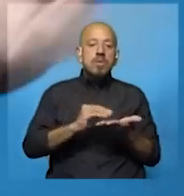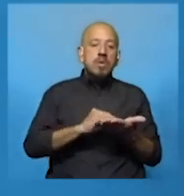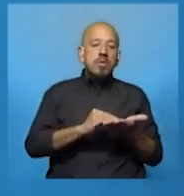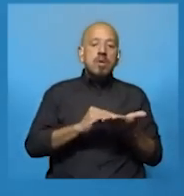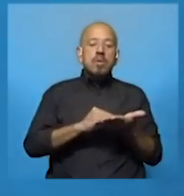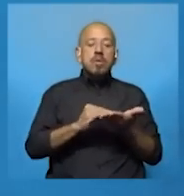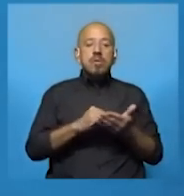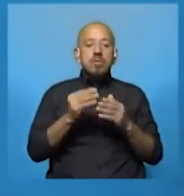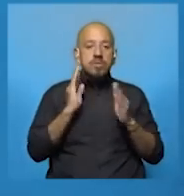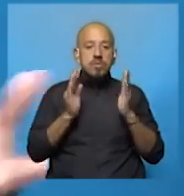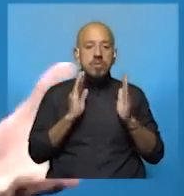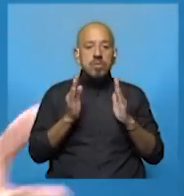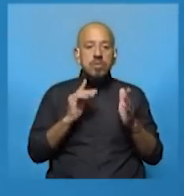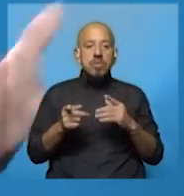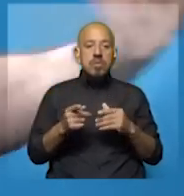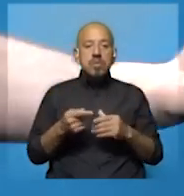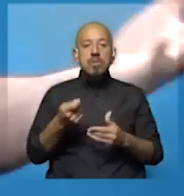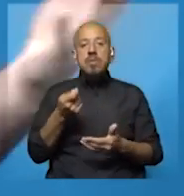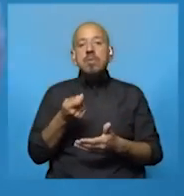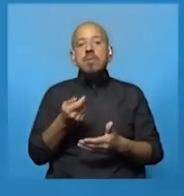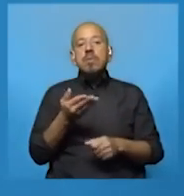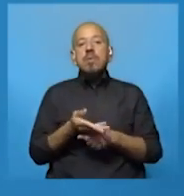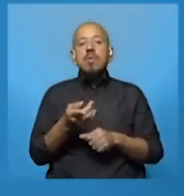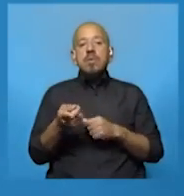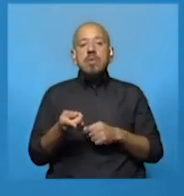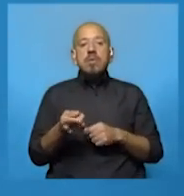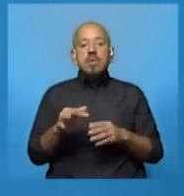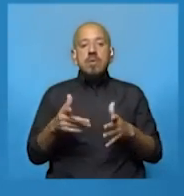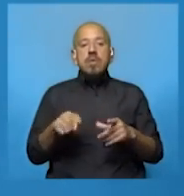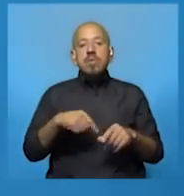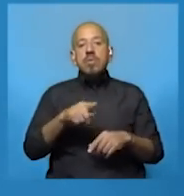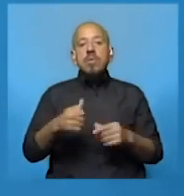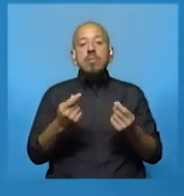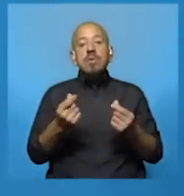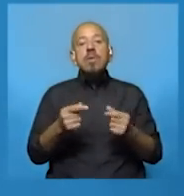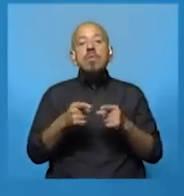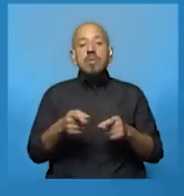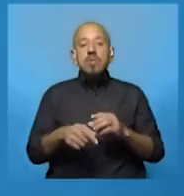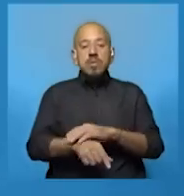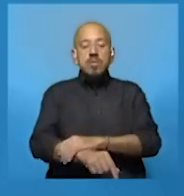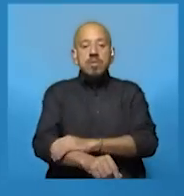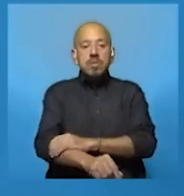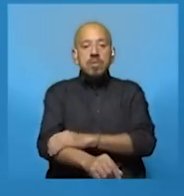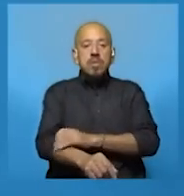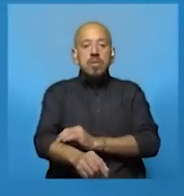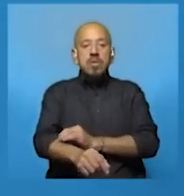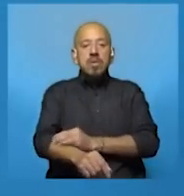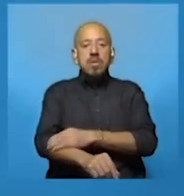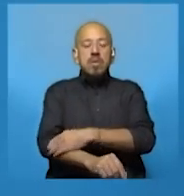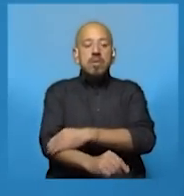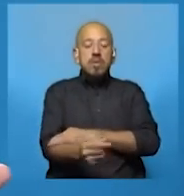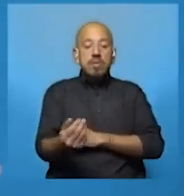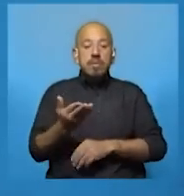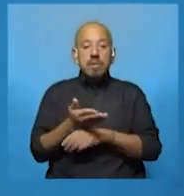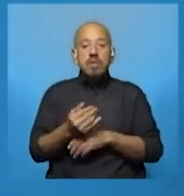en el marco de una transacción le va a pedir bueno Cuáles son tus fuentes de dinero no los estudios de vida diligencia se lo van a hacer